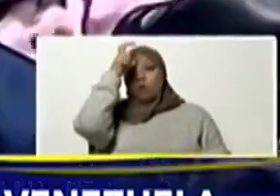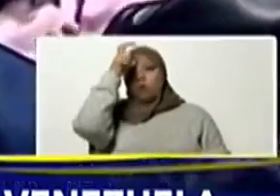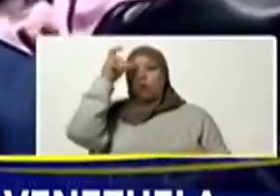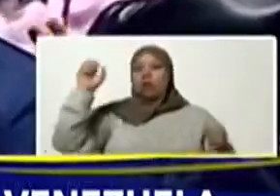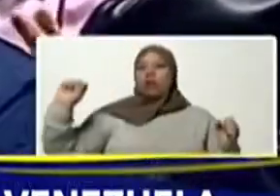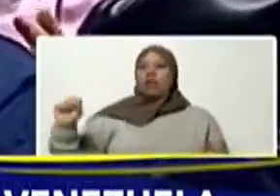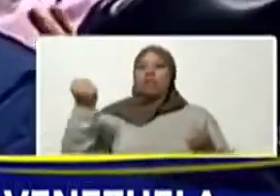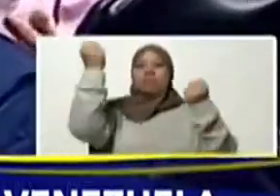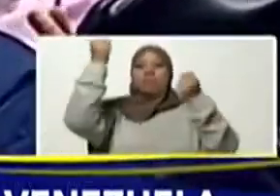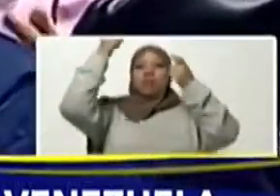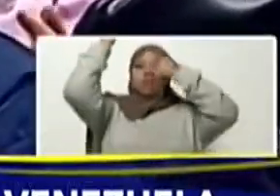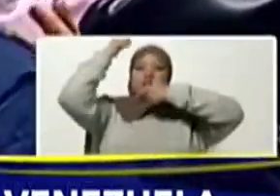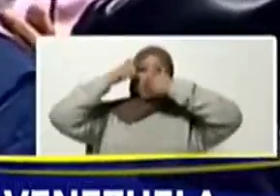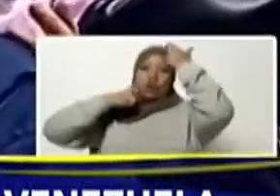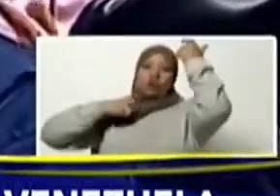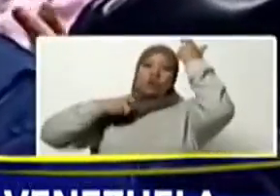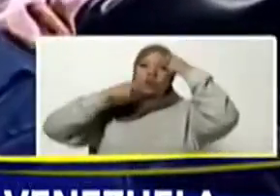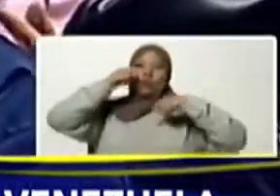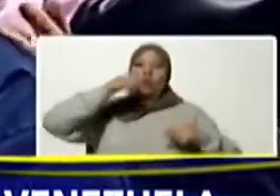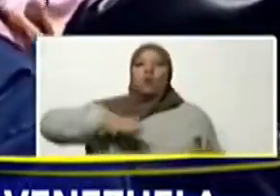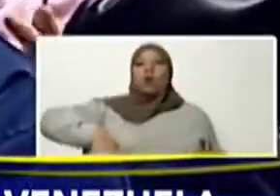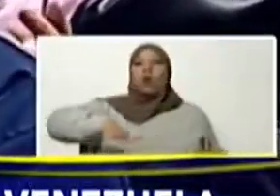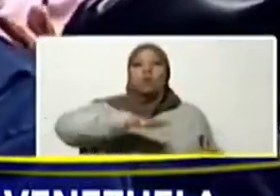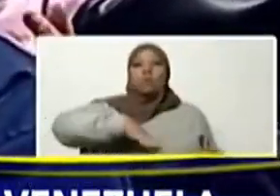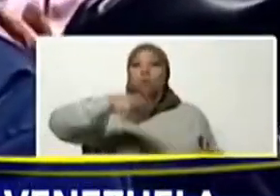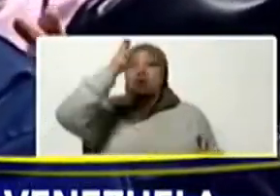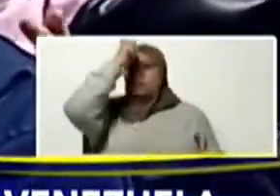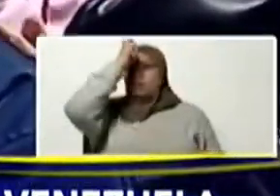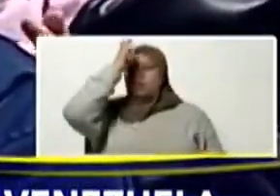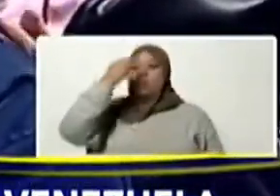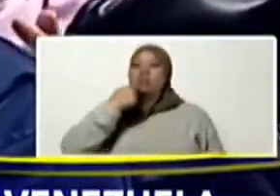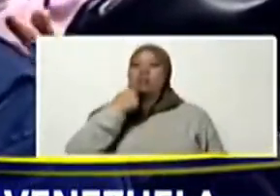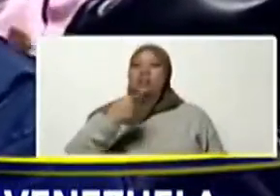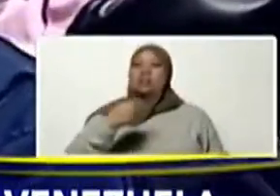¡Viva Chávez! Al pueblo de Egipto.